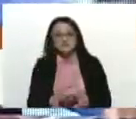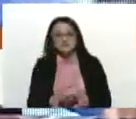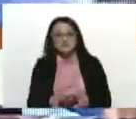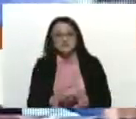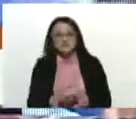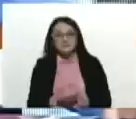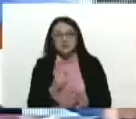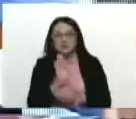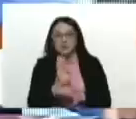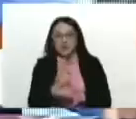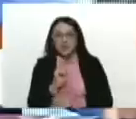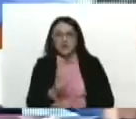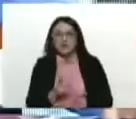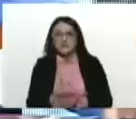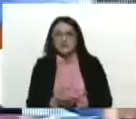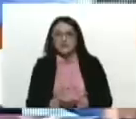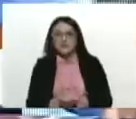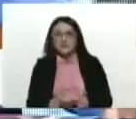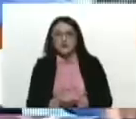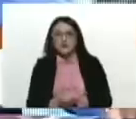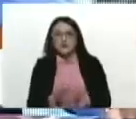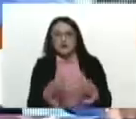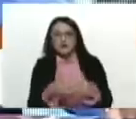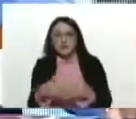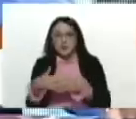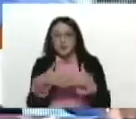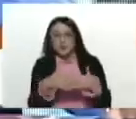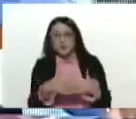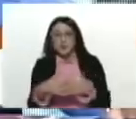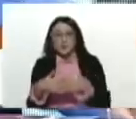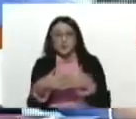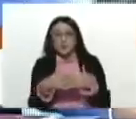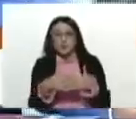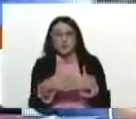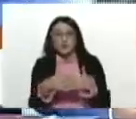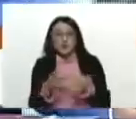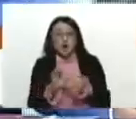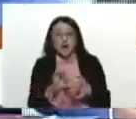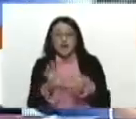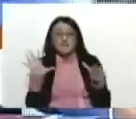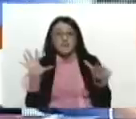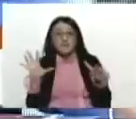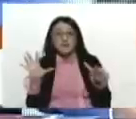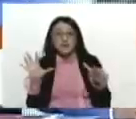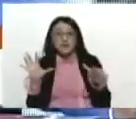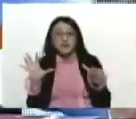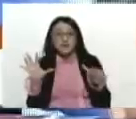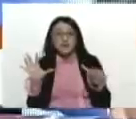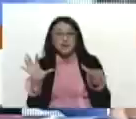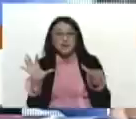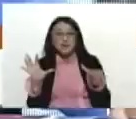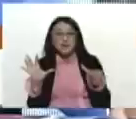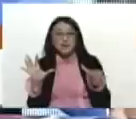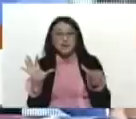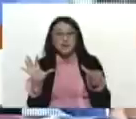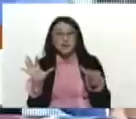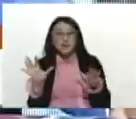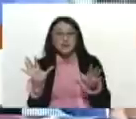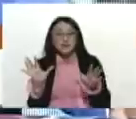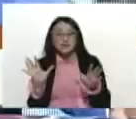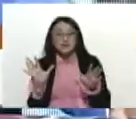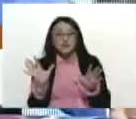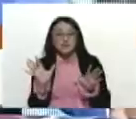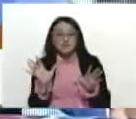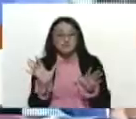descuidemos Estados Unidos es un enemigo ambicioso sin